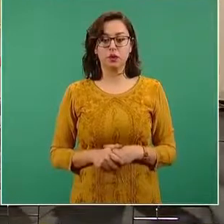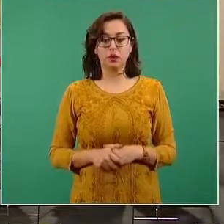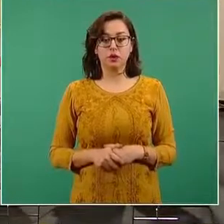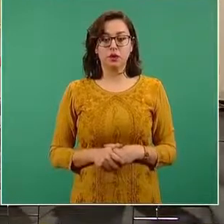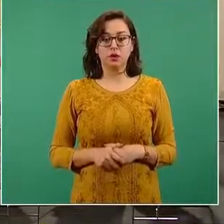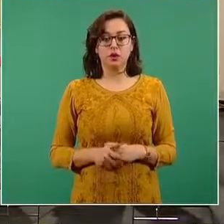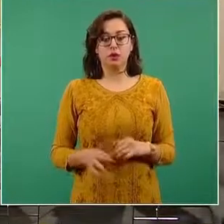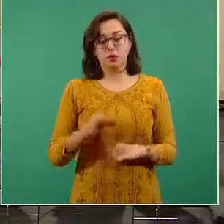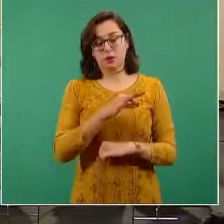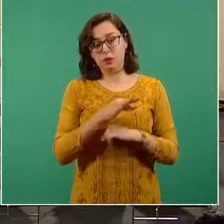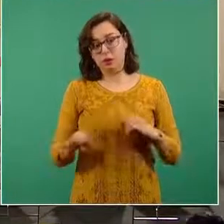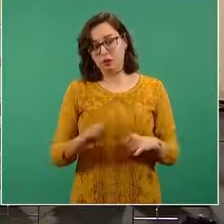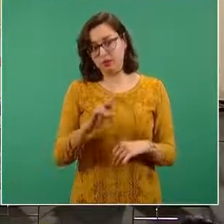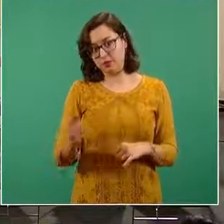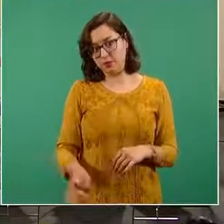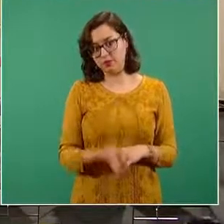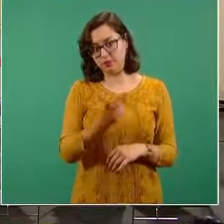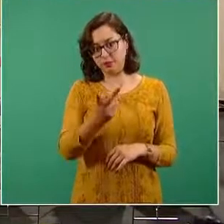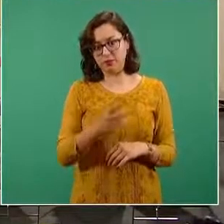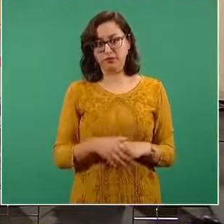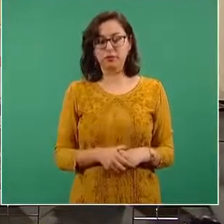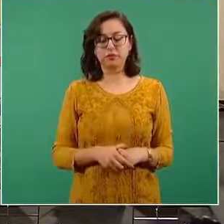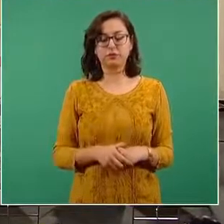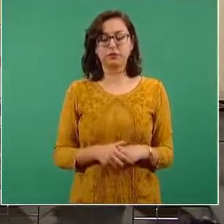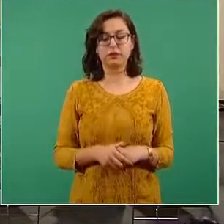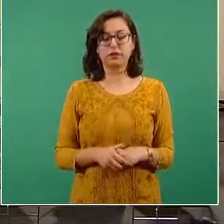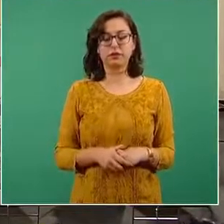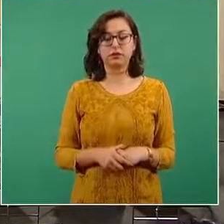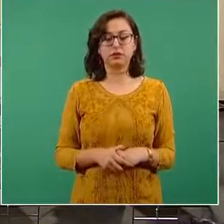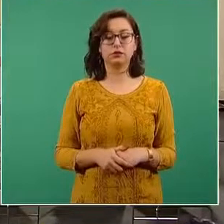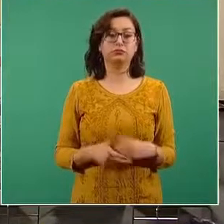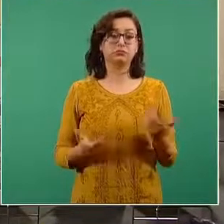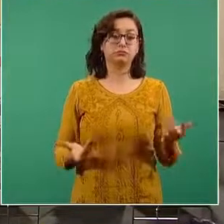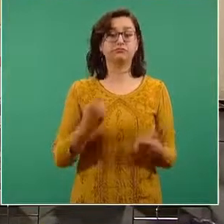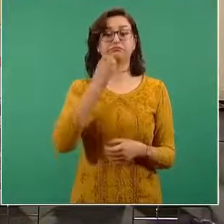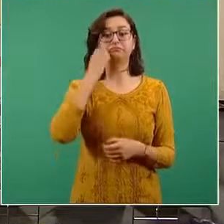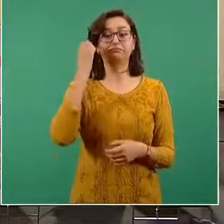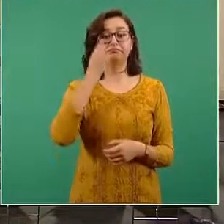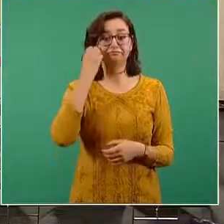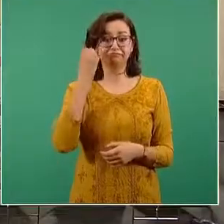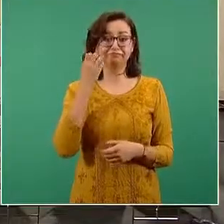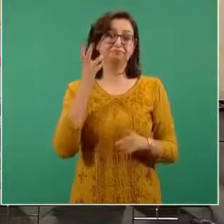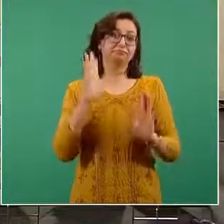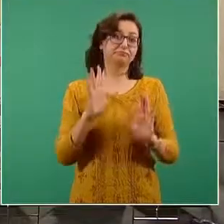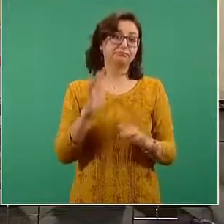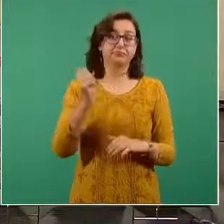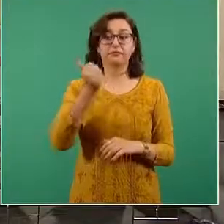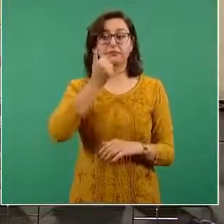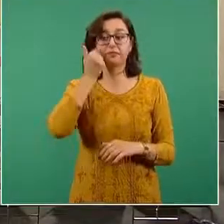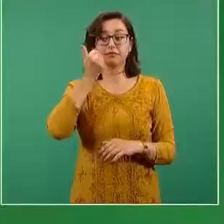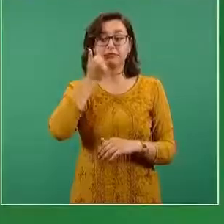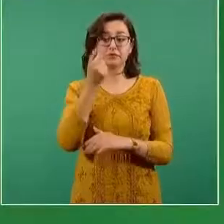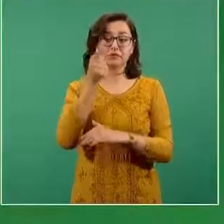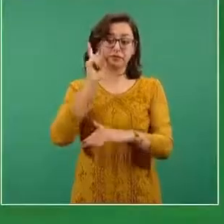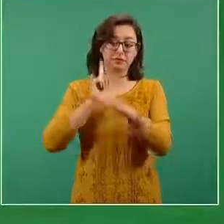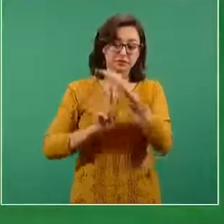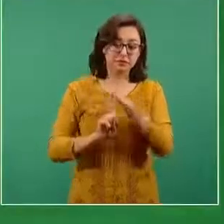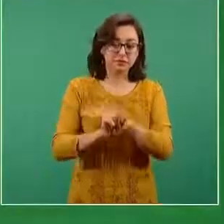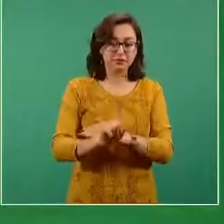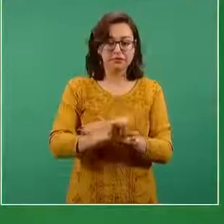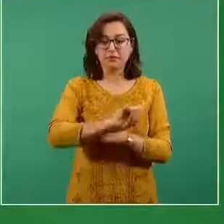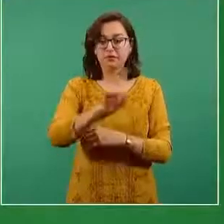Góngora, ¿qué pasa si un alumno en una escuela da positivo